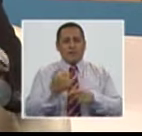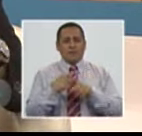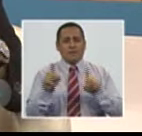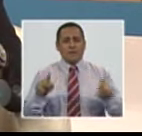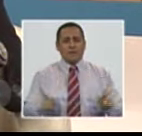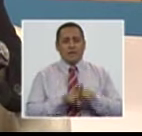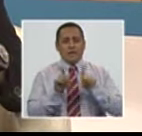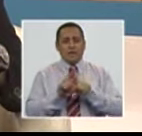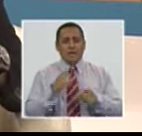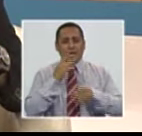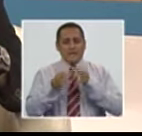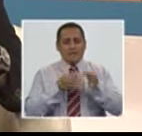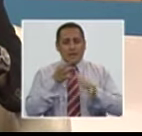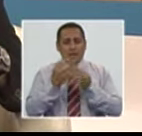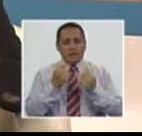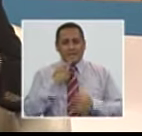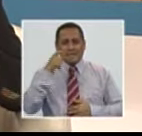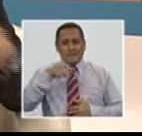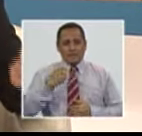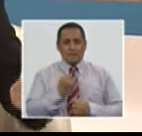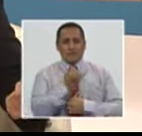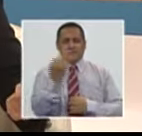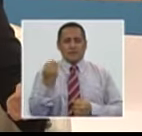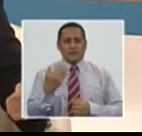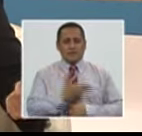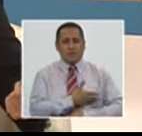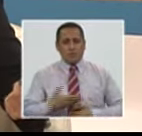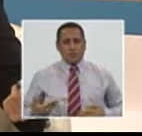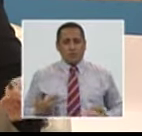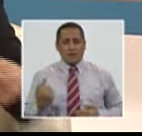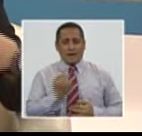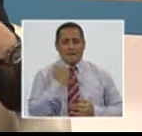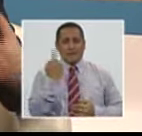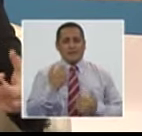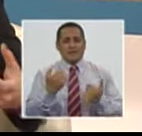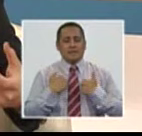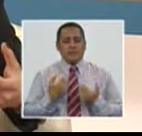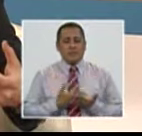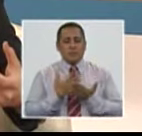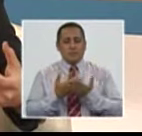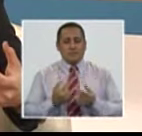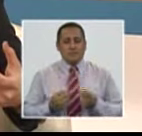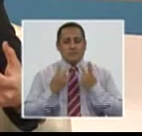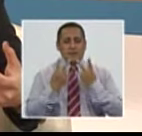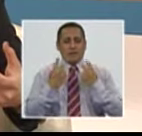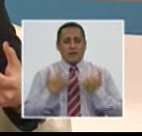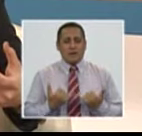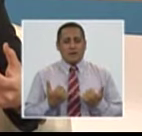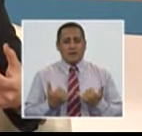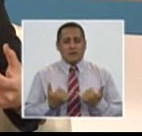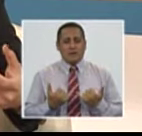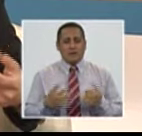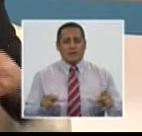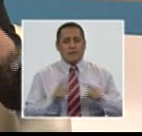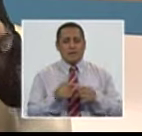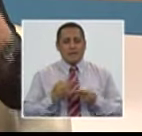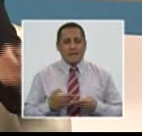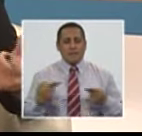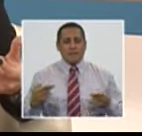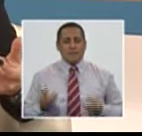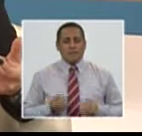jurídica pero será ahora necesario que todas las instituciones públicas tengan este tipo de